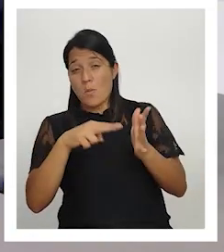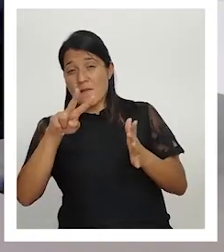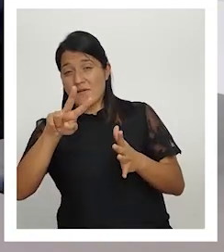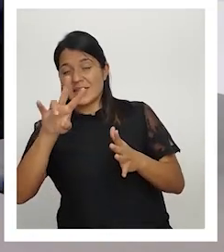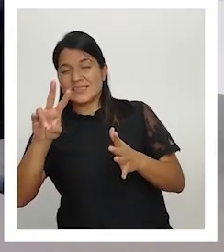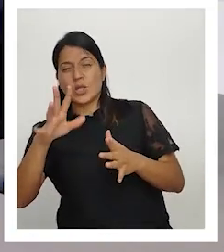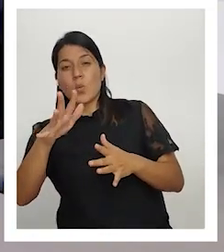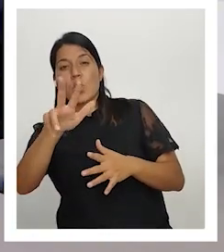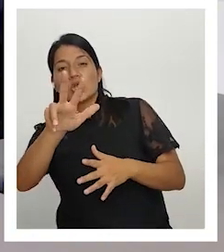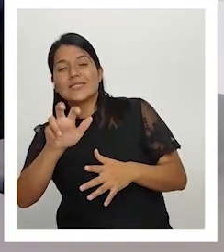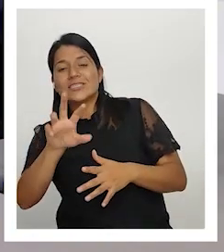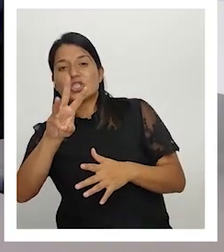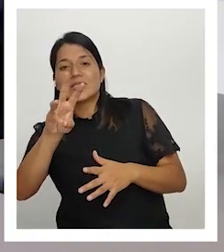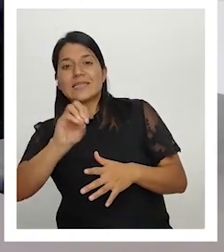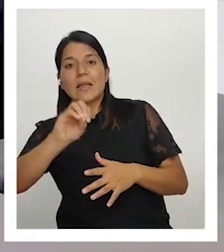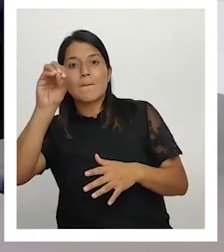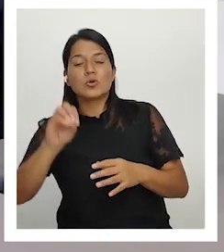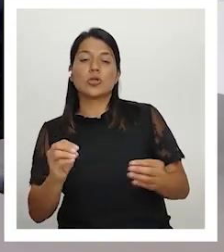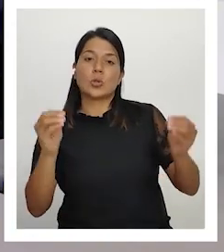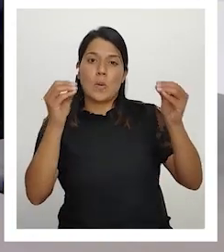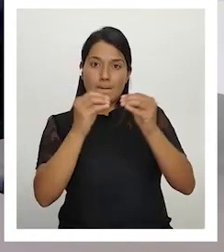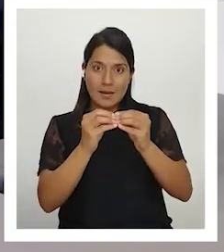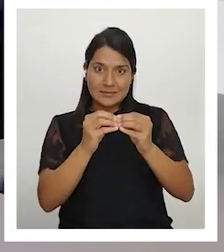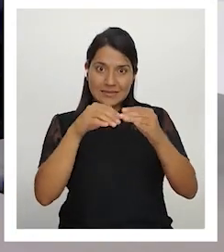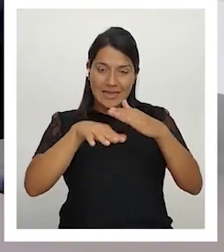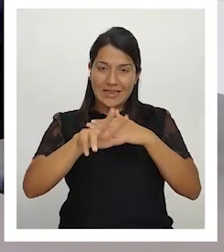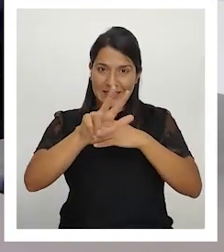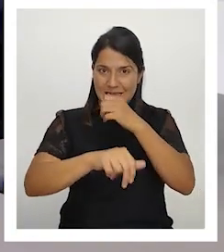360% en estos 3 años. O sea, nos